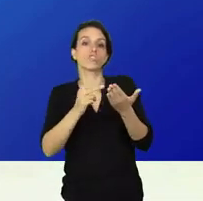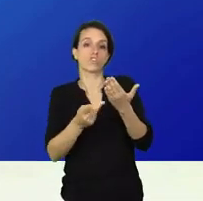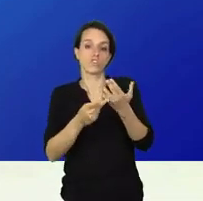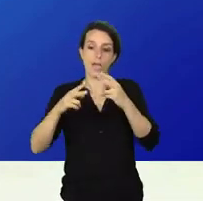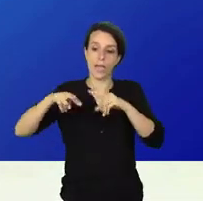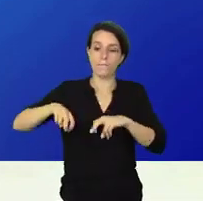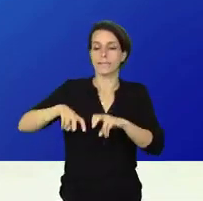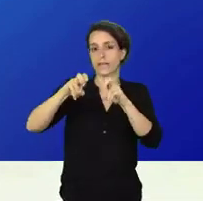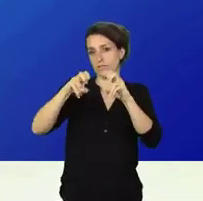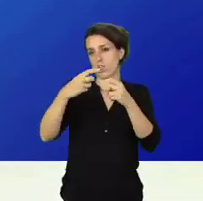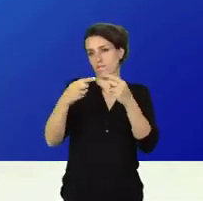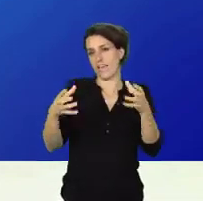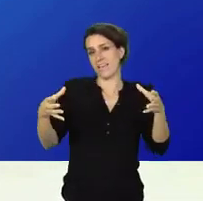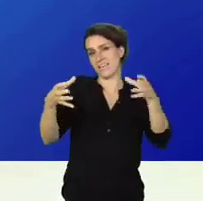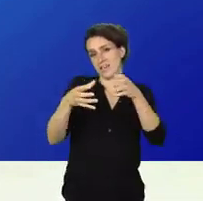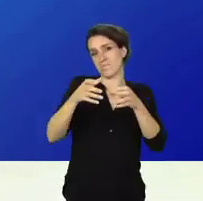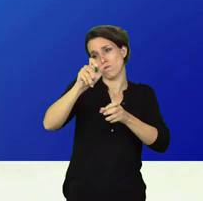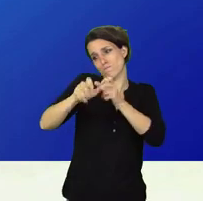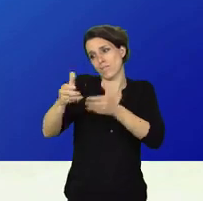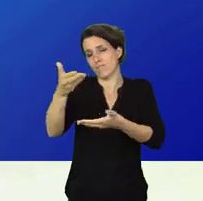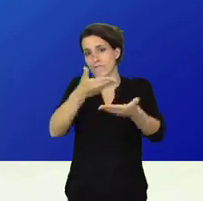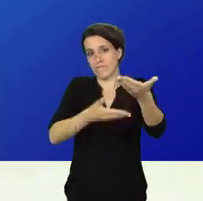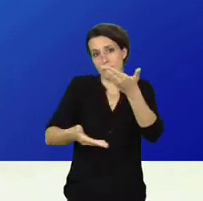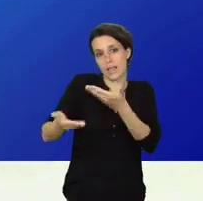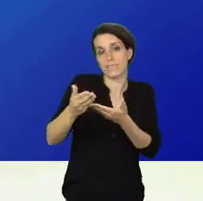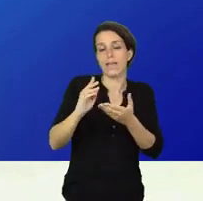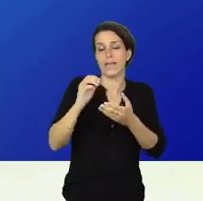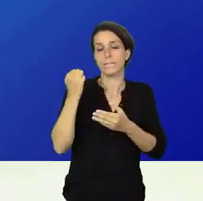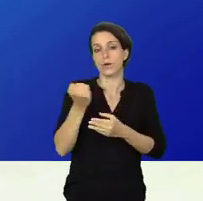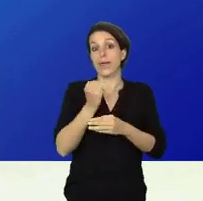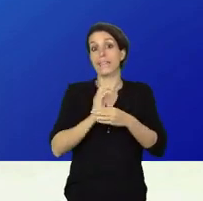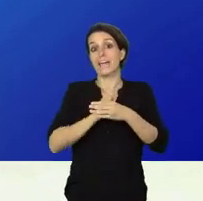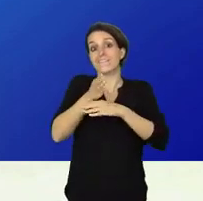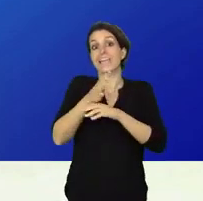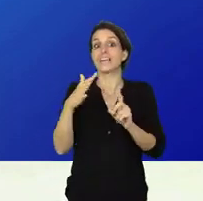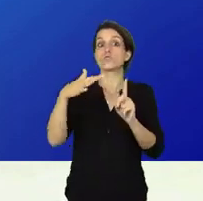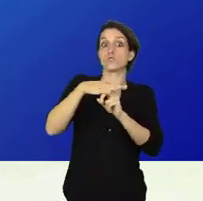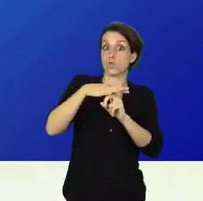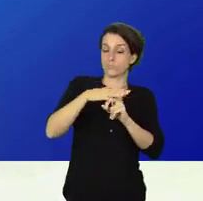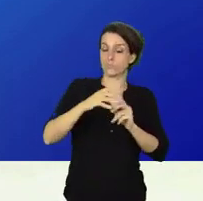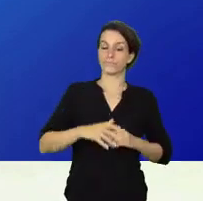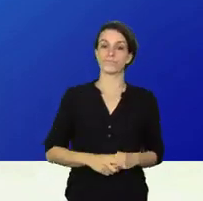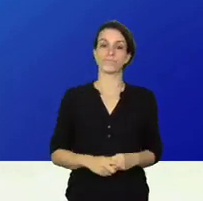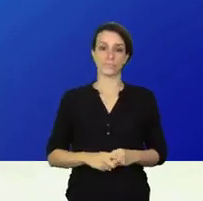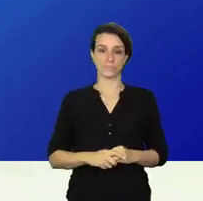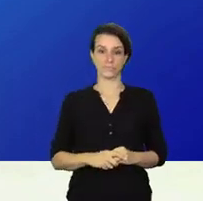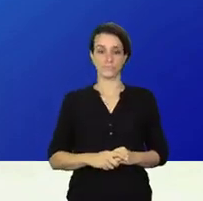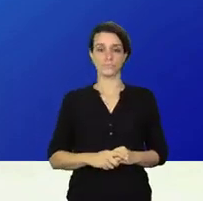trabajando ahora, que son multidisciplinarios y que también abordan el tema de accesibilidad e inclusión.